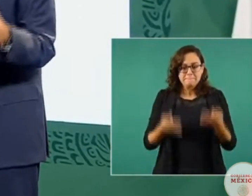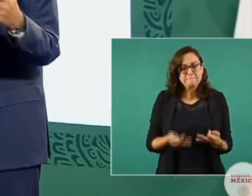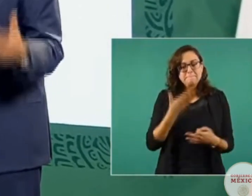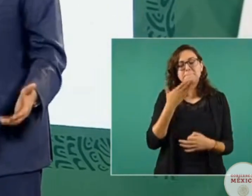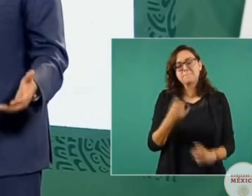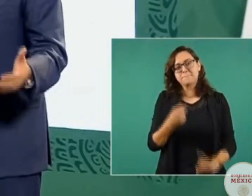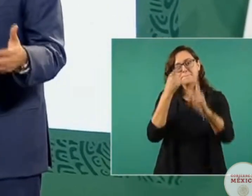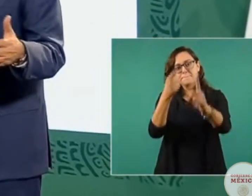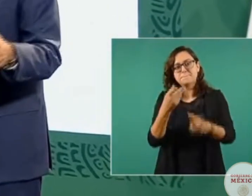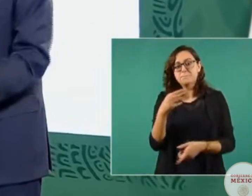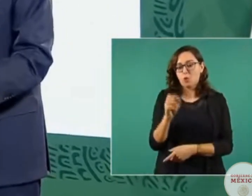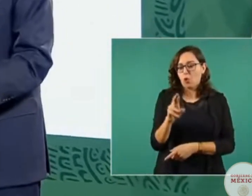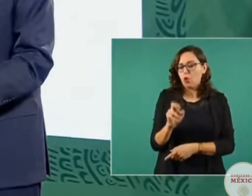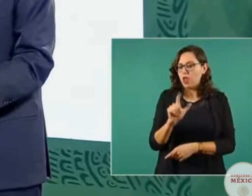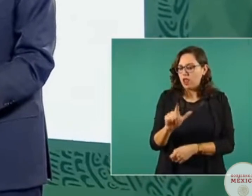tenemos moral.